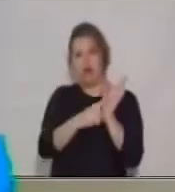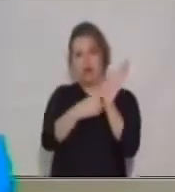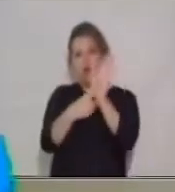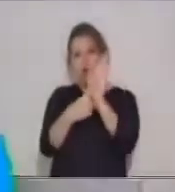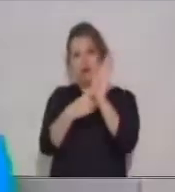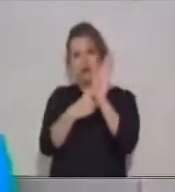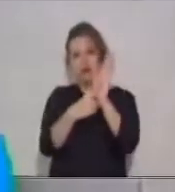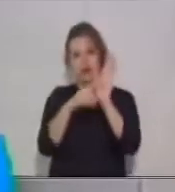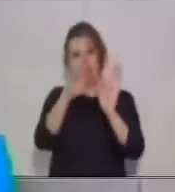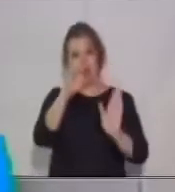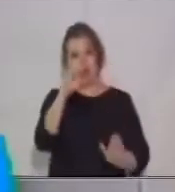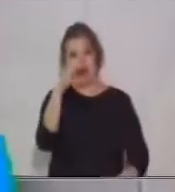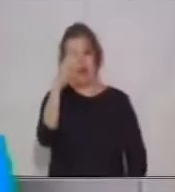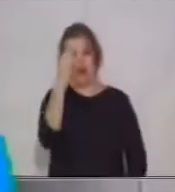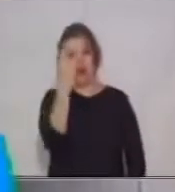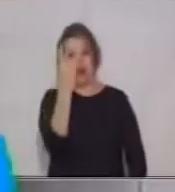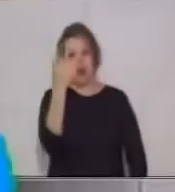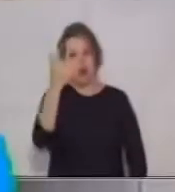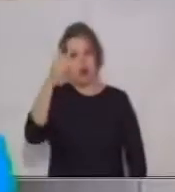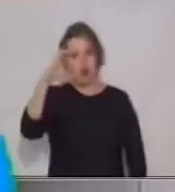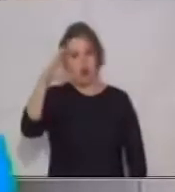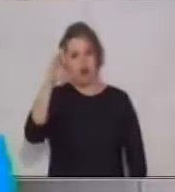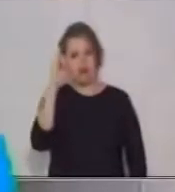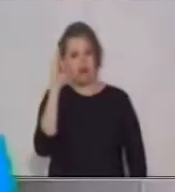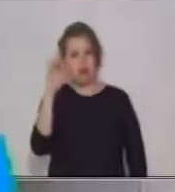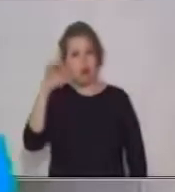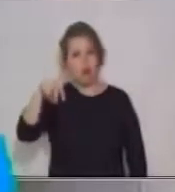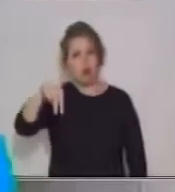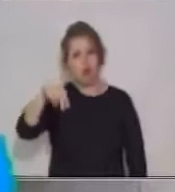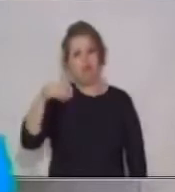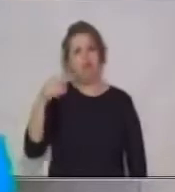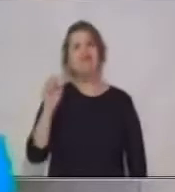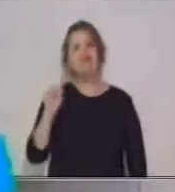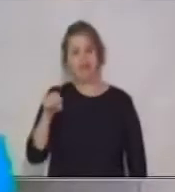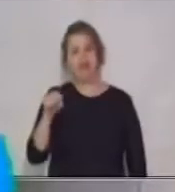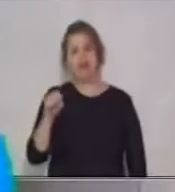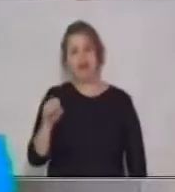la ecuación anterior. Ahora nos piden graficar